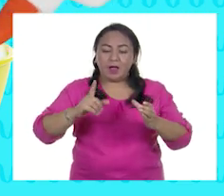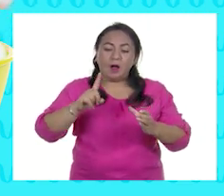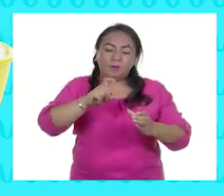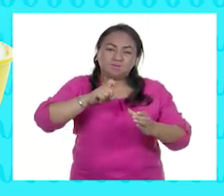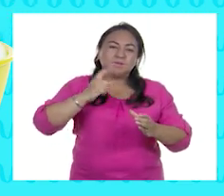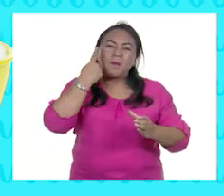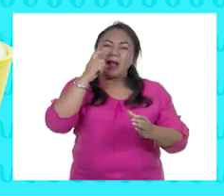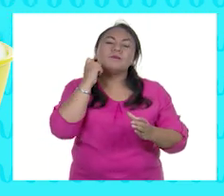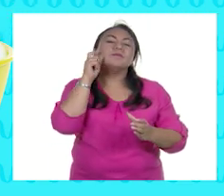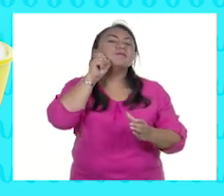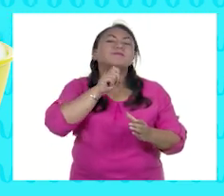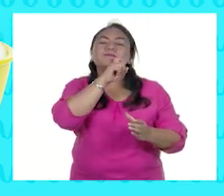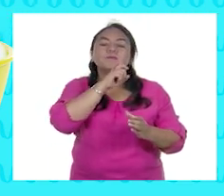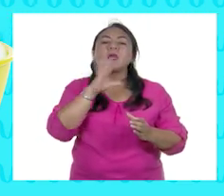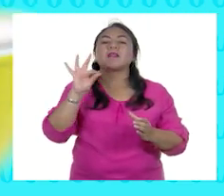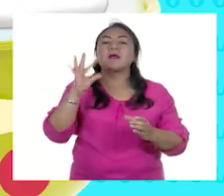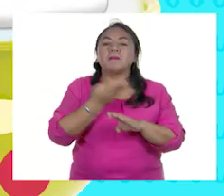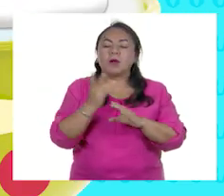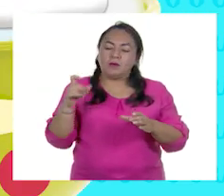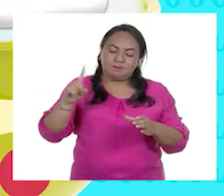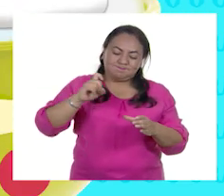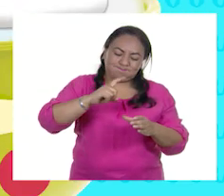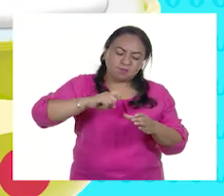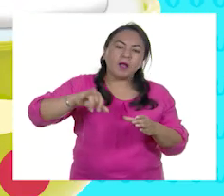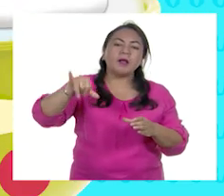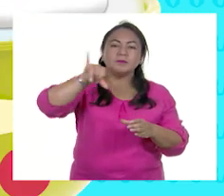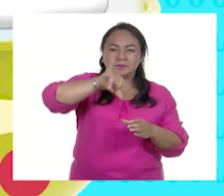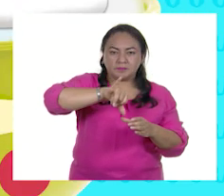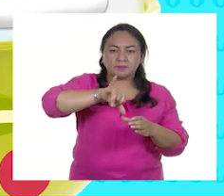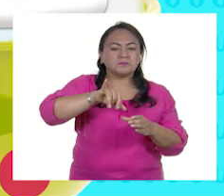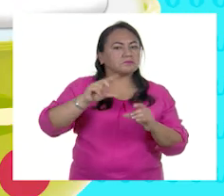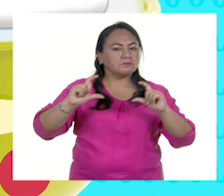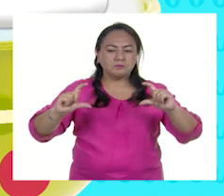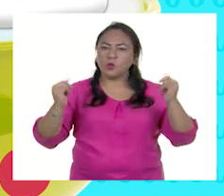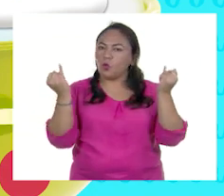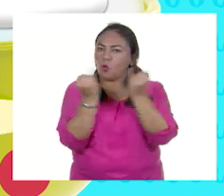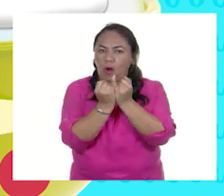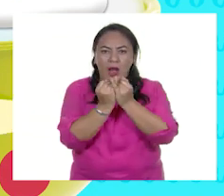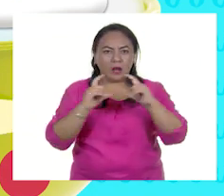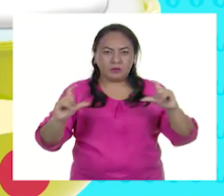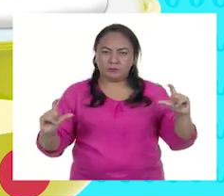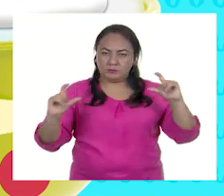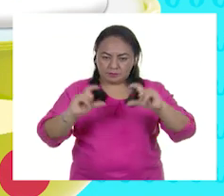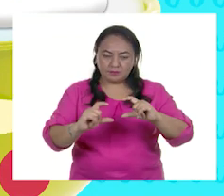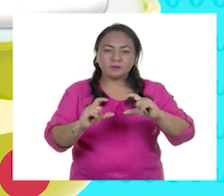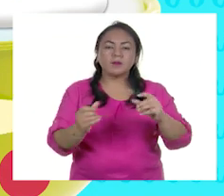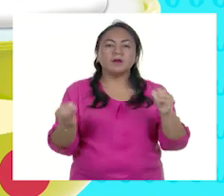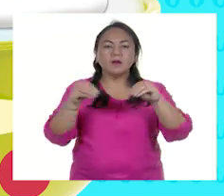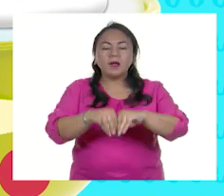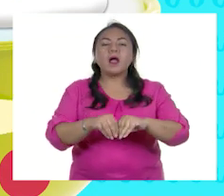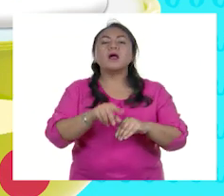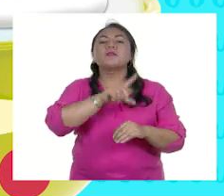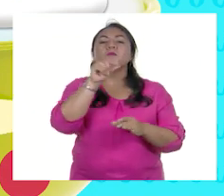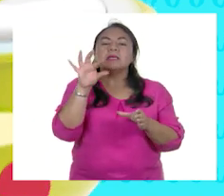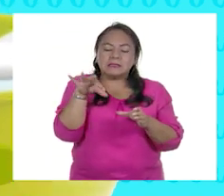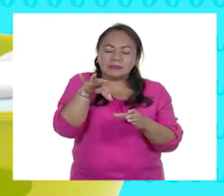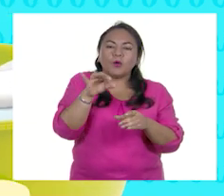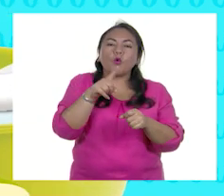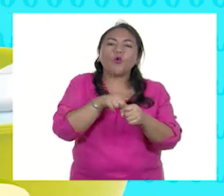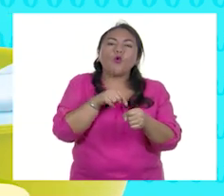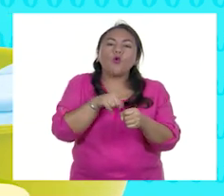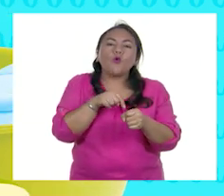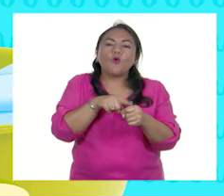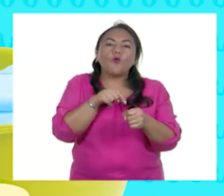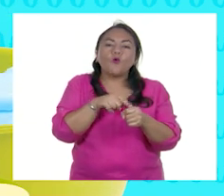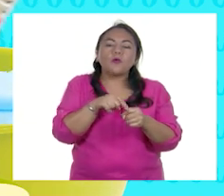espuma para afeitar y el pegamento blanco. Son las mismas cantidades de cada uno. Luego agrega unas gotas de pintura